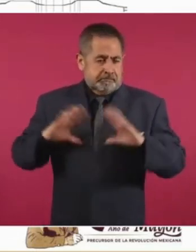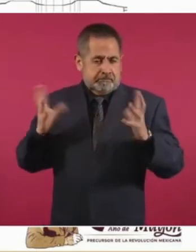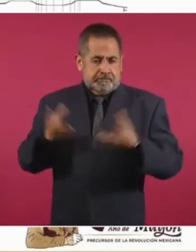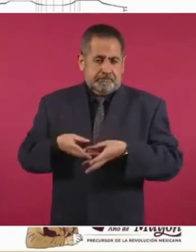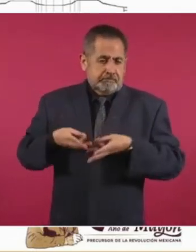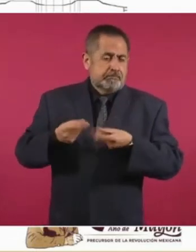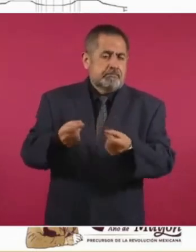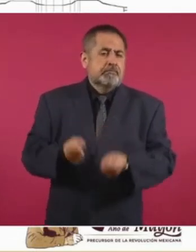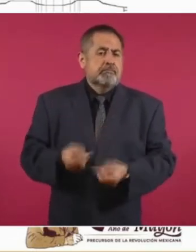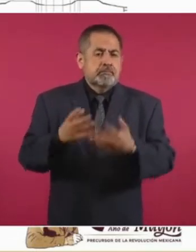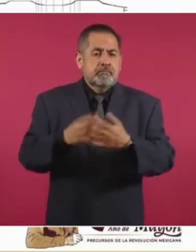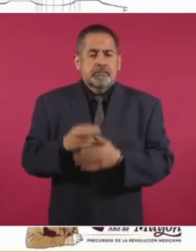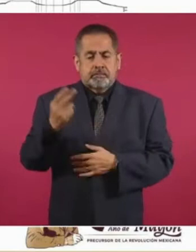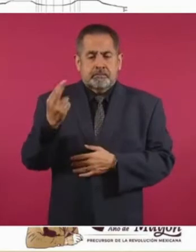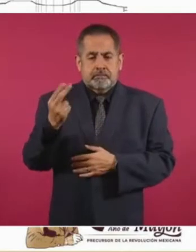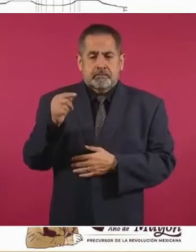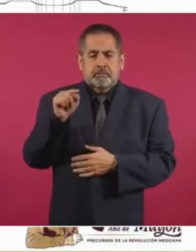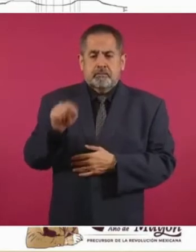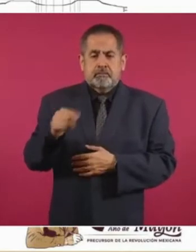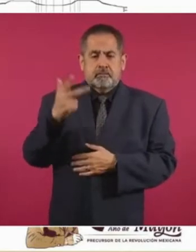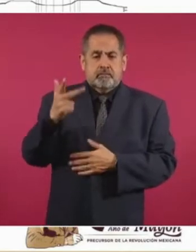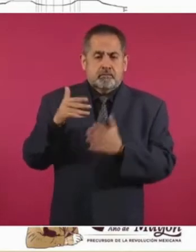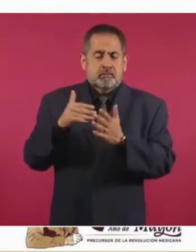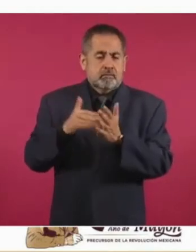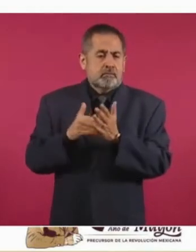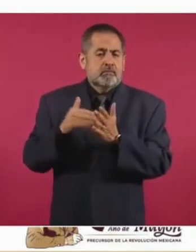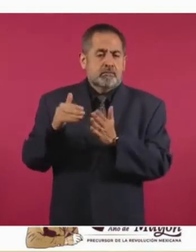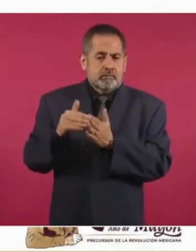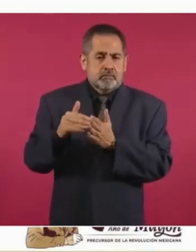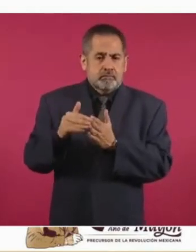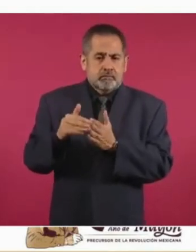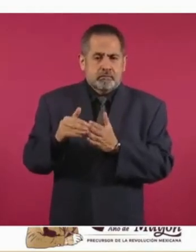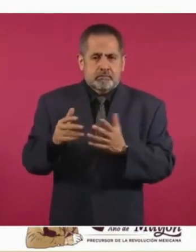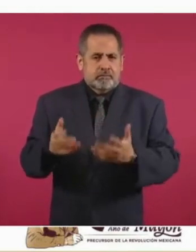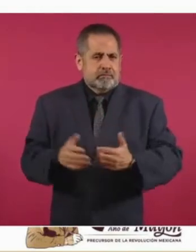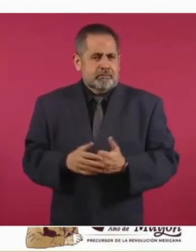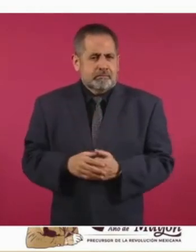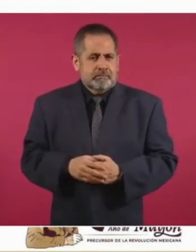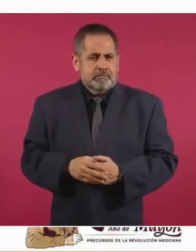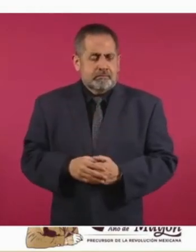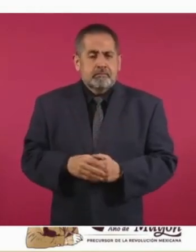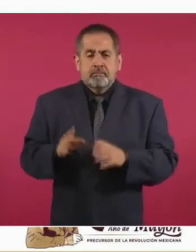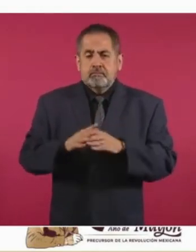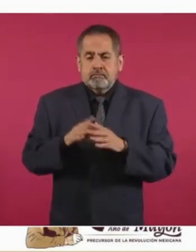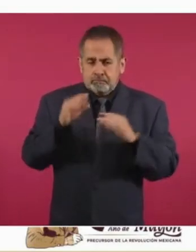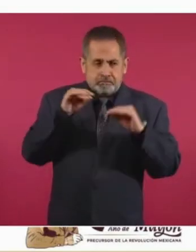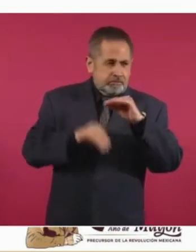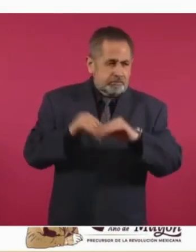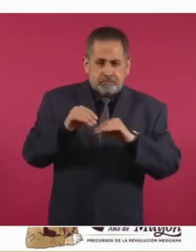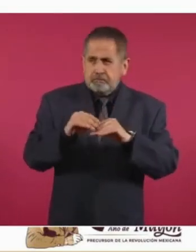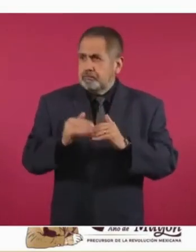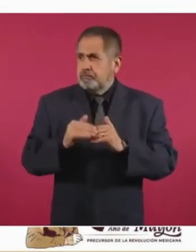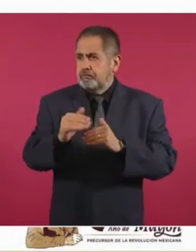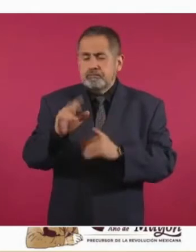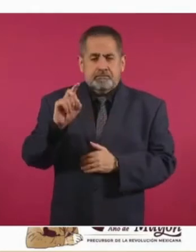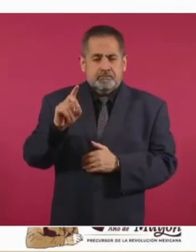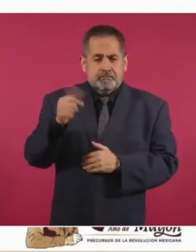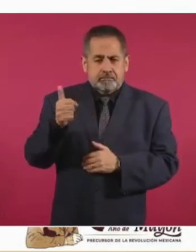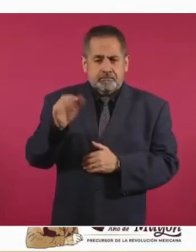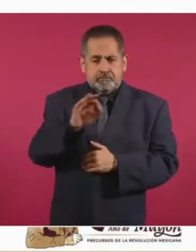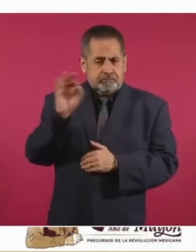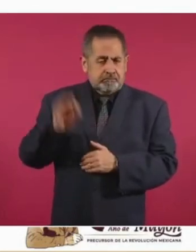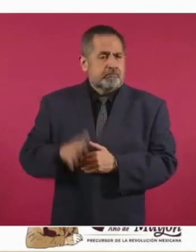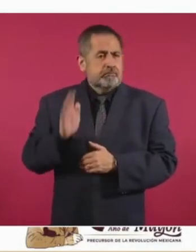el proyecto es de 25.8 miles de millones de pesos. El avance físico a la fecha es de